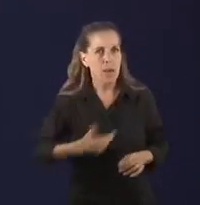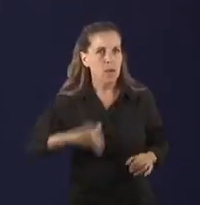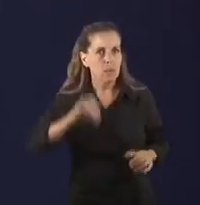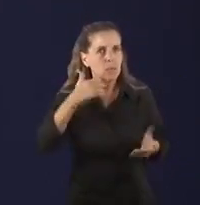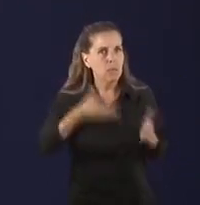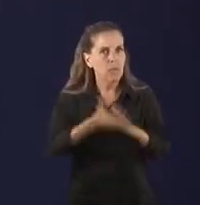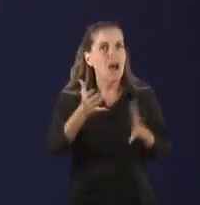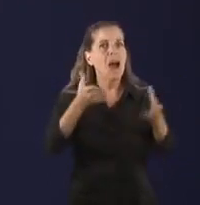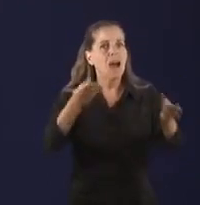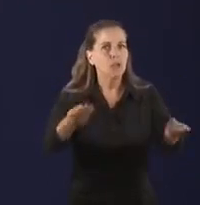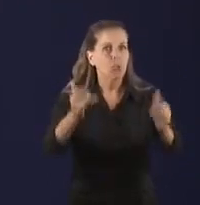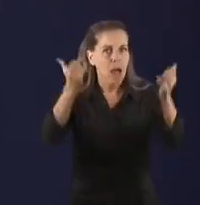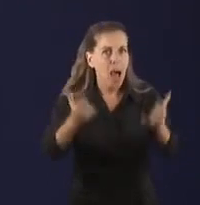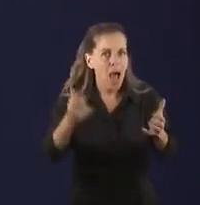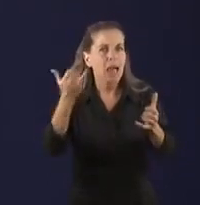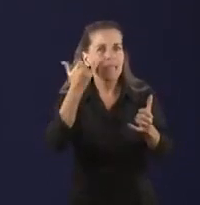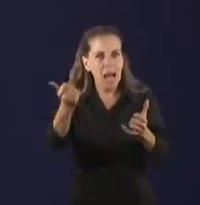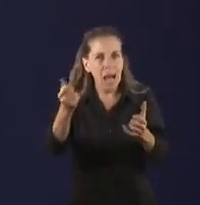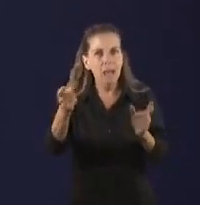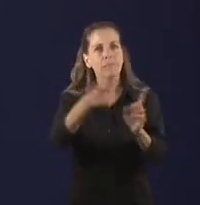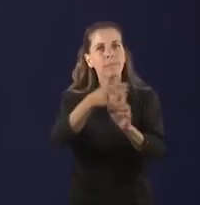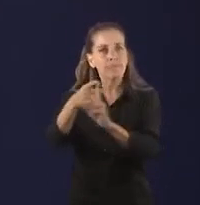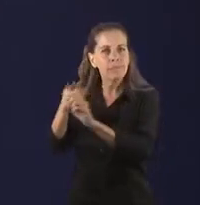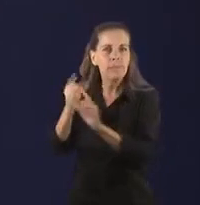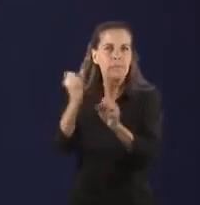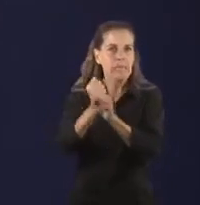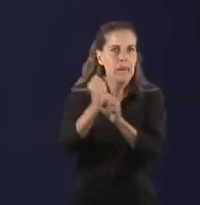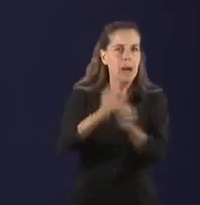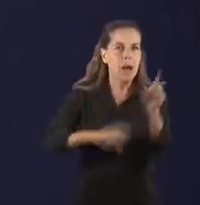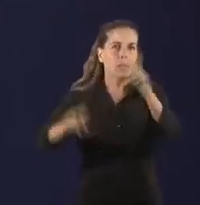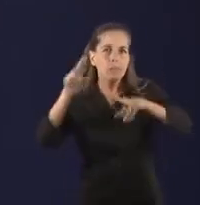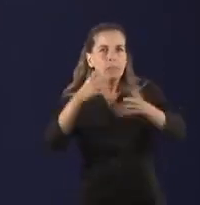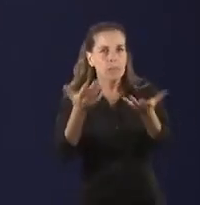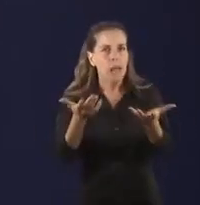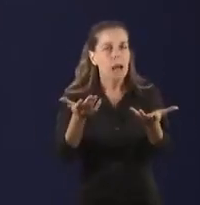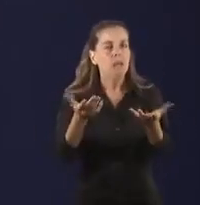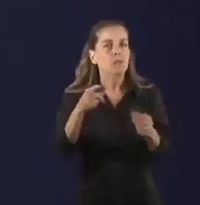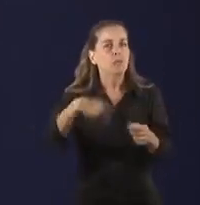realizando trabajos operativos y de logística, todo el requerimiento que